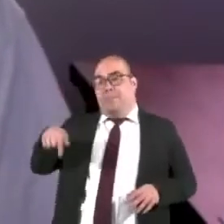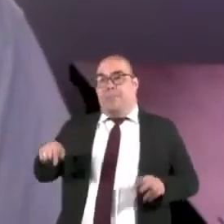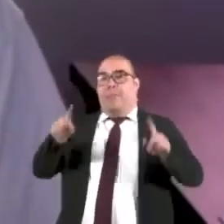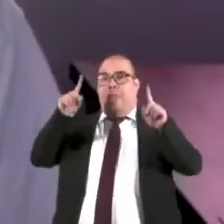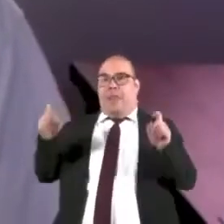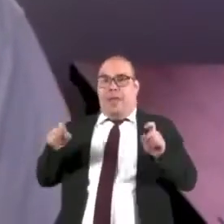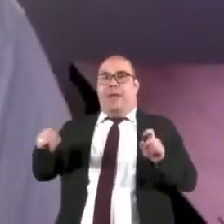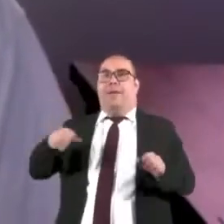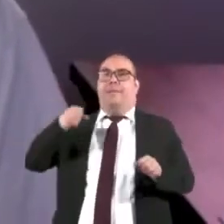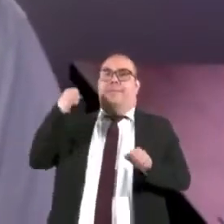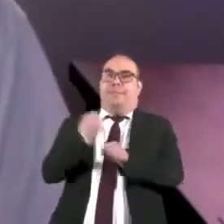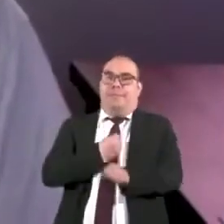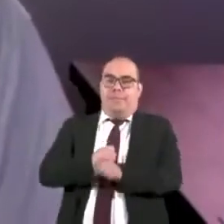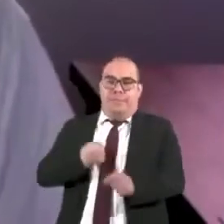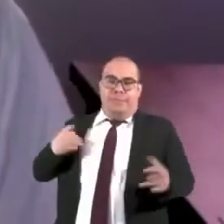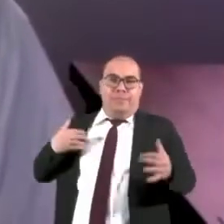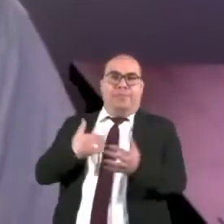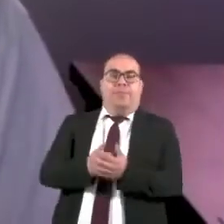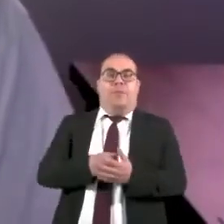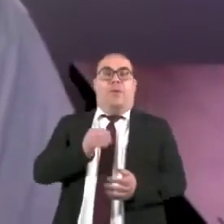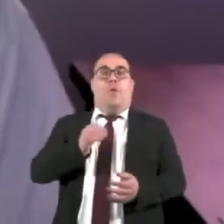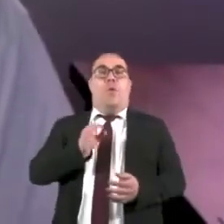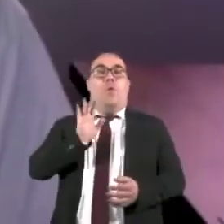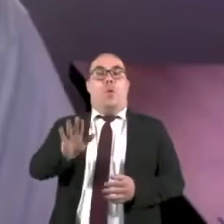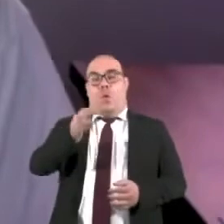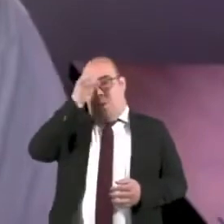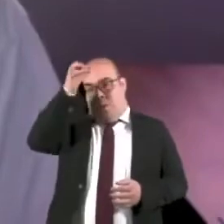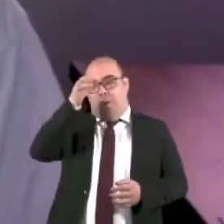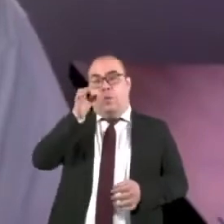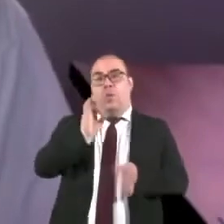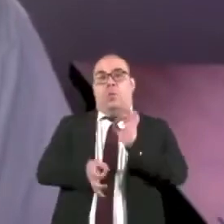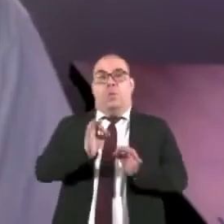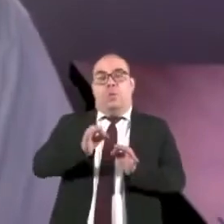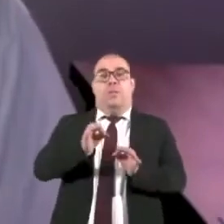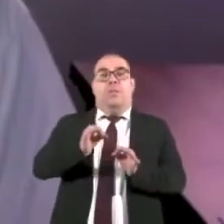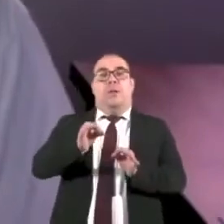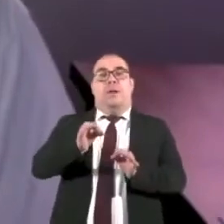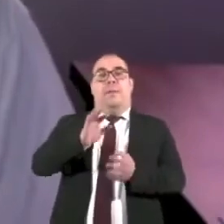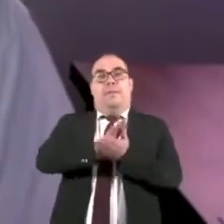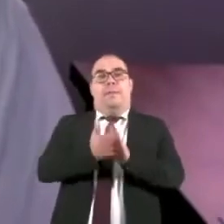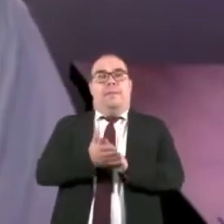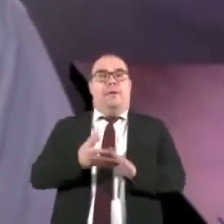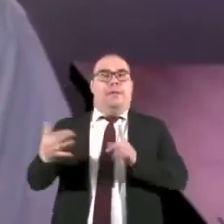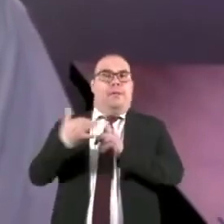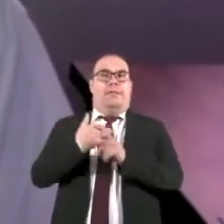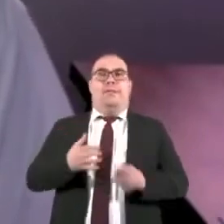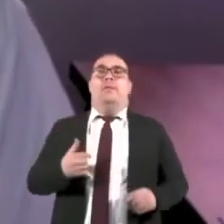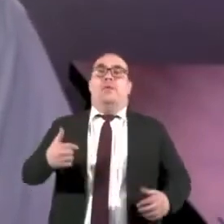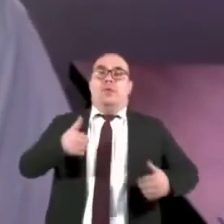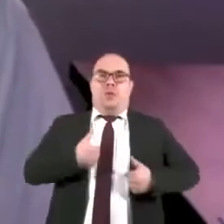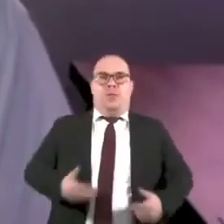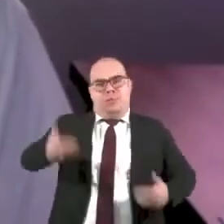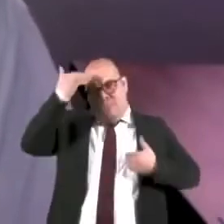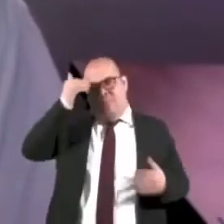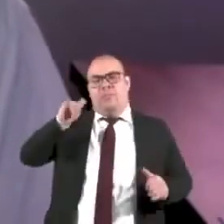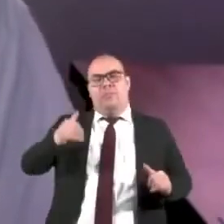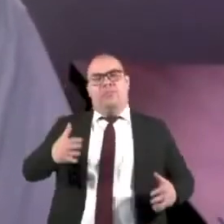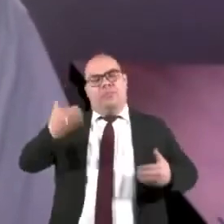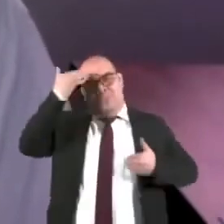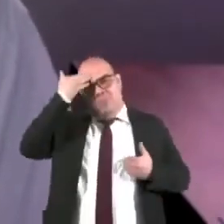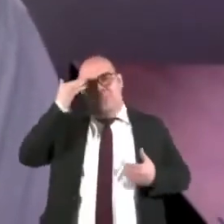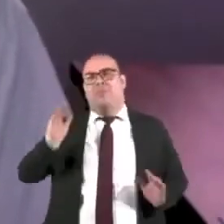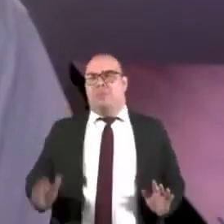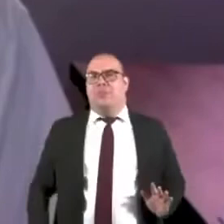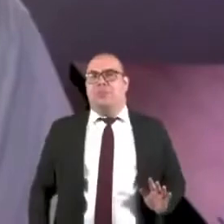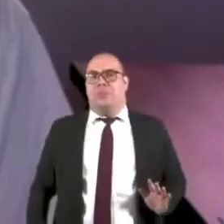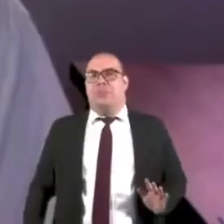contribuyendo a la verdad en el proceso de justicia y paz no se estaba sintiendo los efectos, y yo me hice consciente de ello. Y claro, es